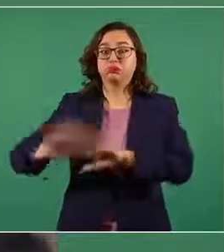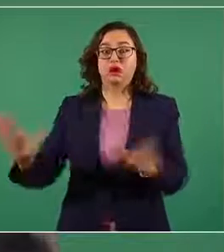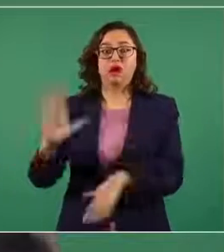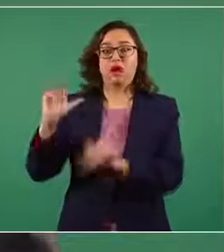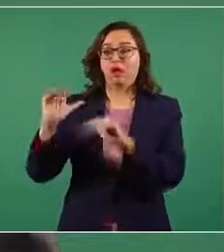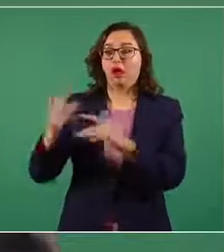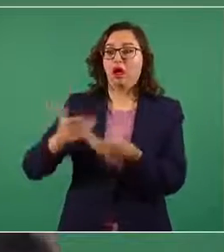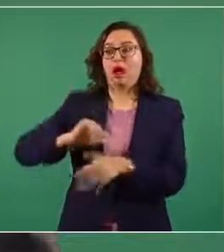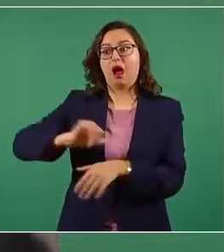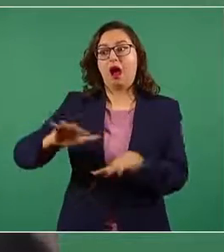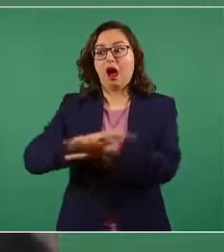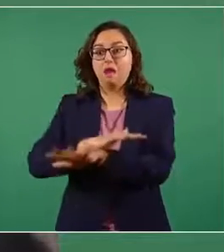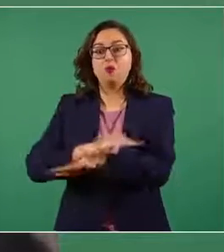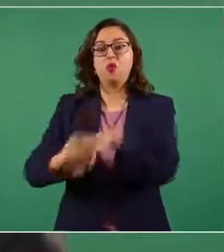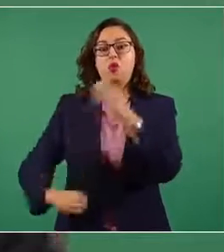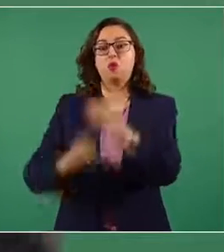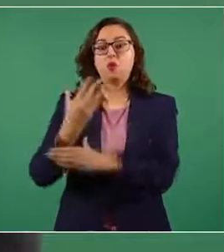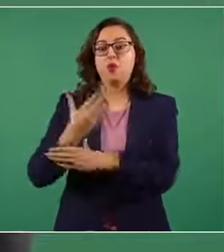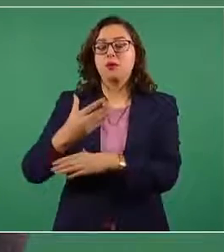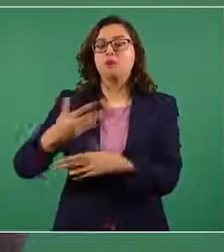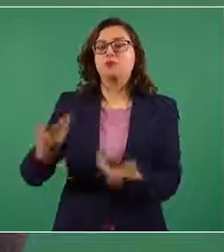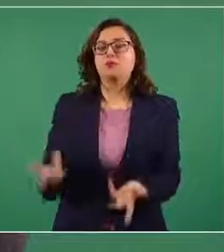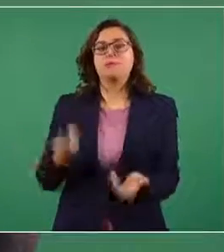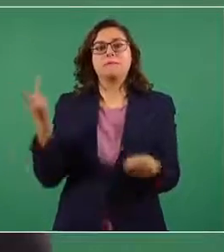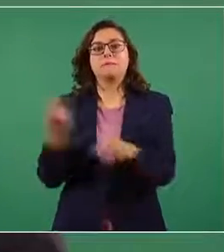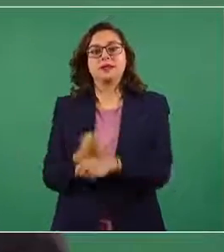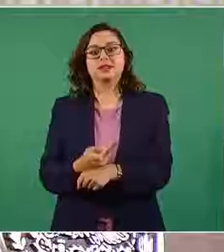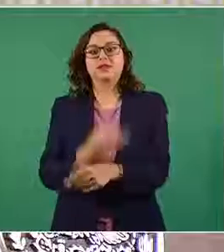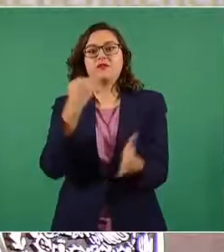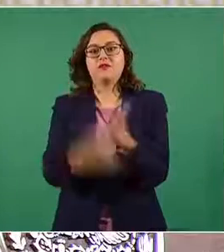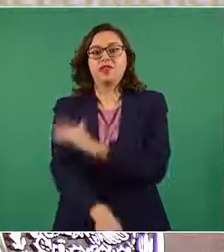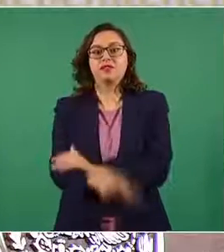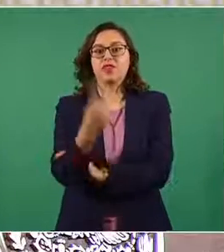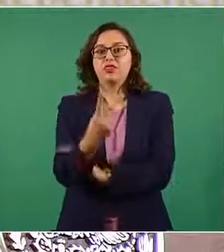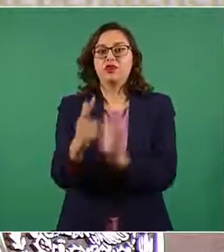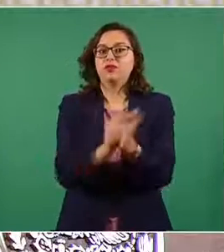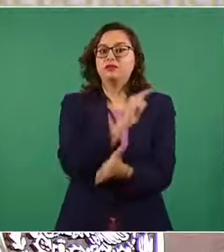no aprobación de esta otra ley.